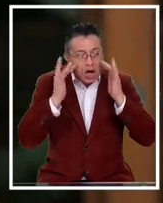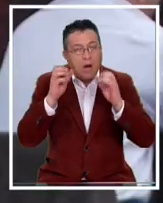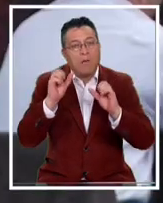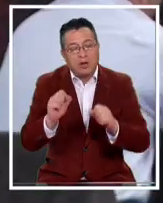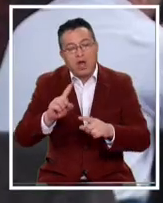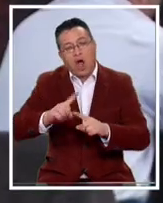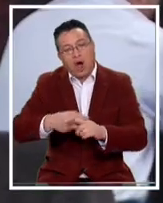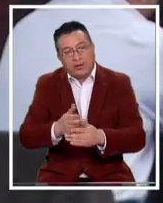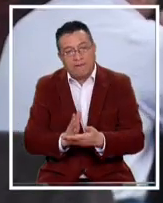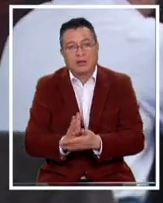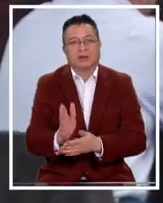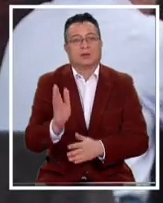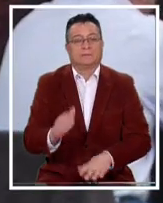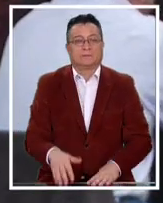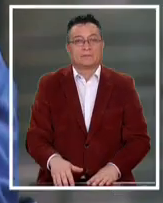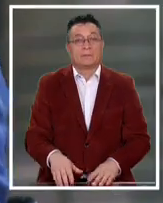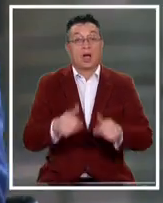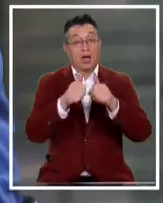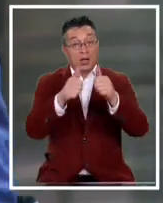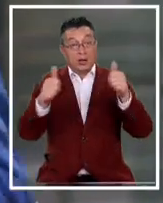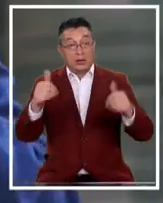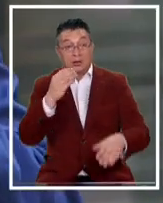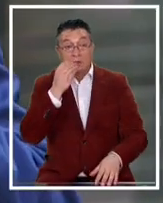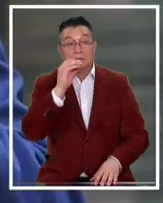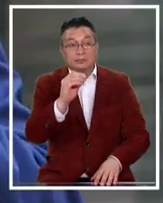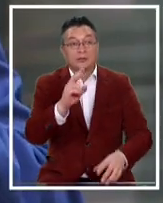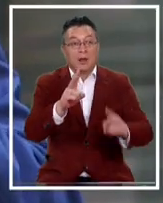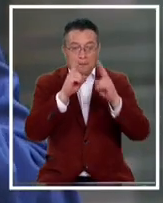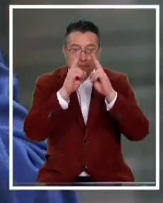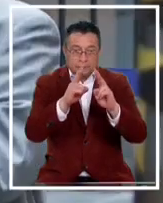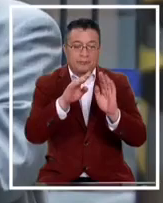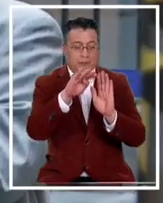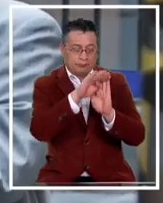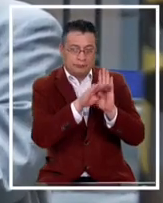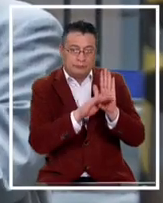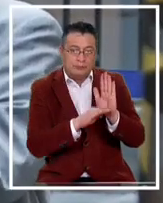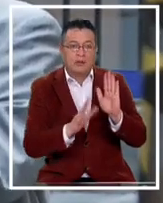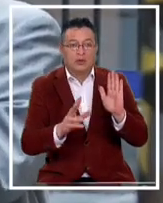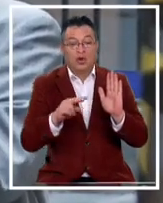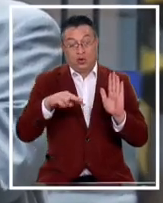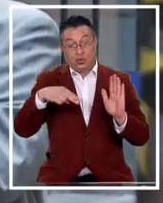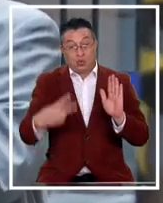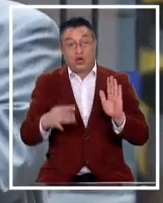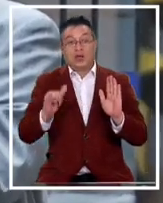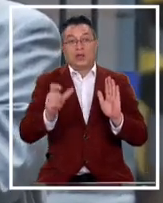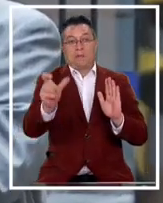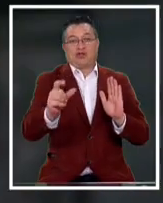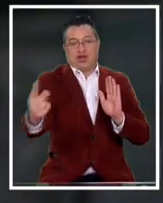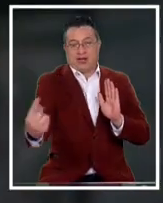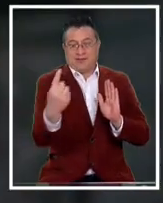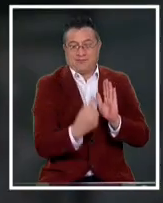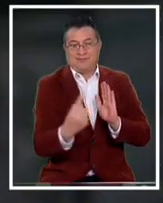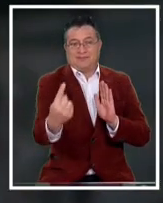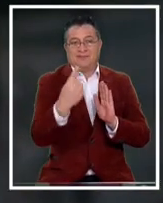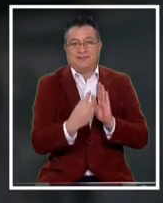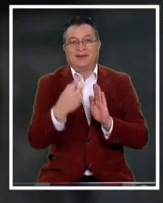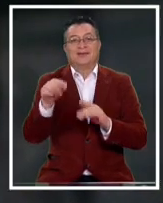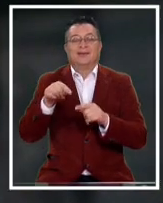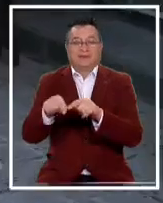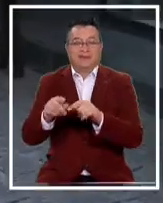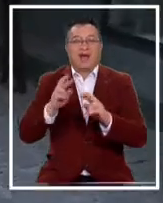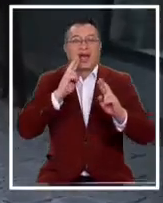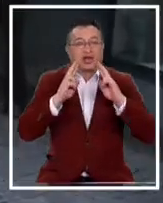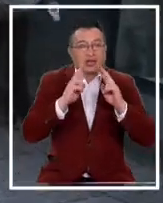poder partir. El llamado de las autoridades es a respetar los protocolos, tanto los dueños como todas las personas que visiten el comercio y